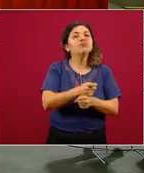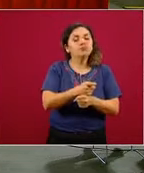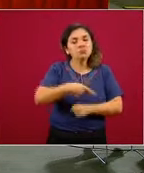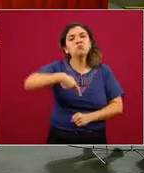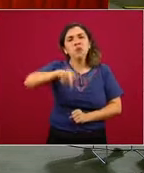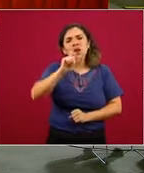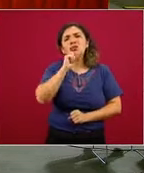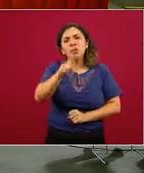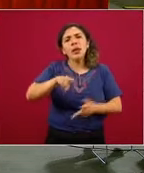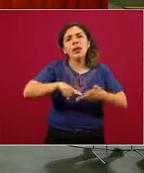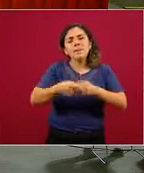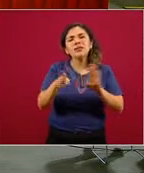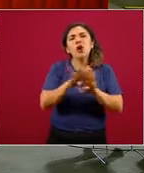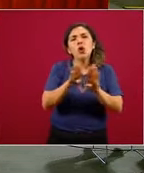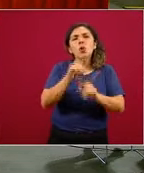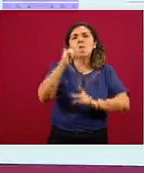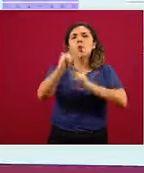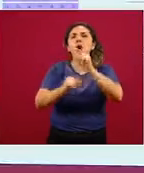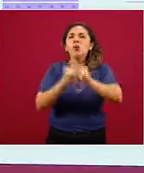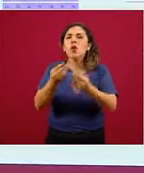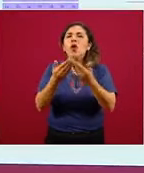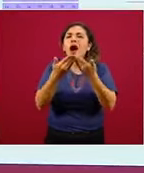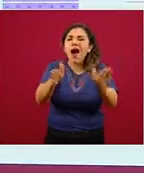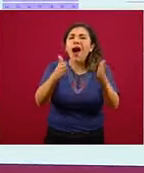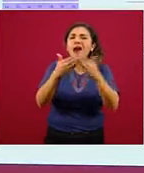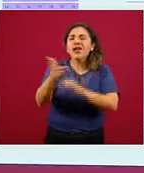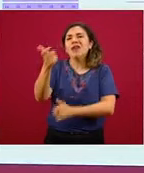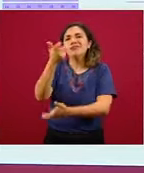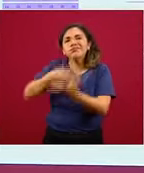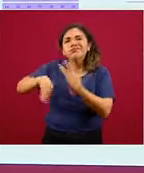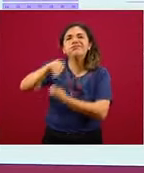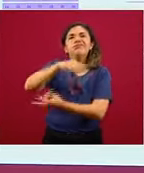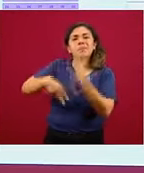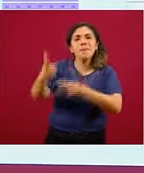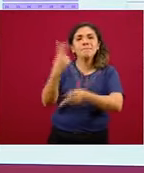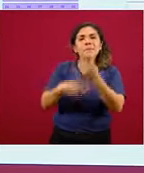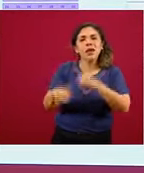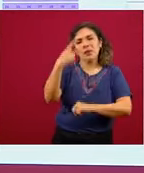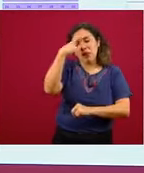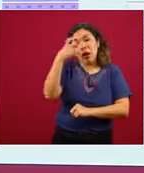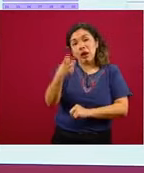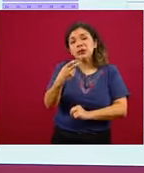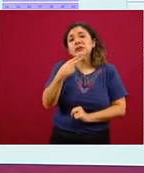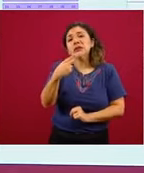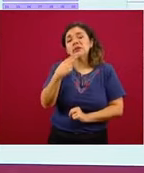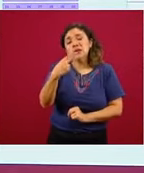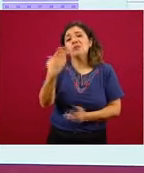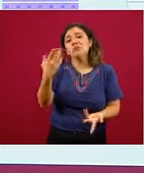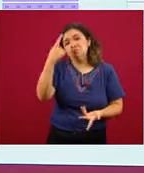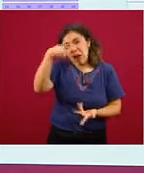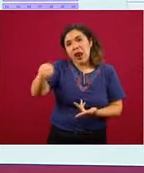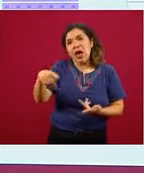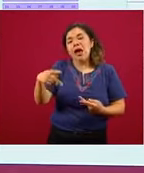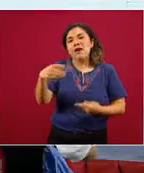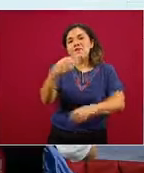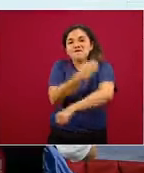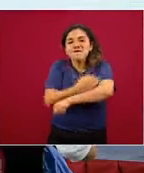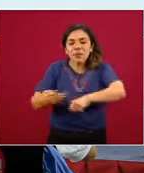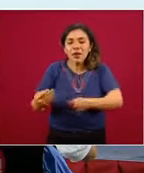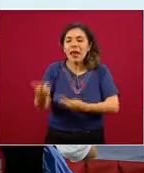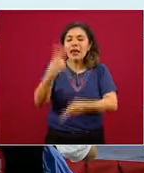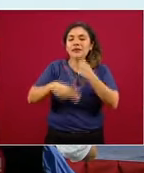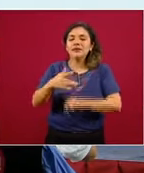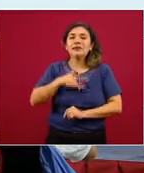también empezar a facilitar un poco la reactivación económica que tiene como objetivo también llevar bienestar a la